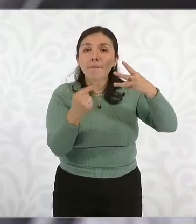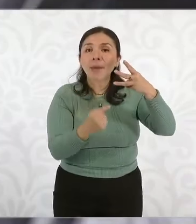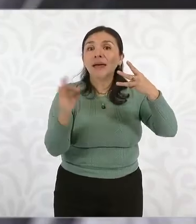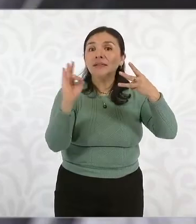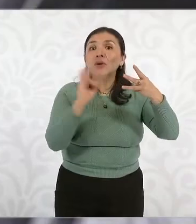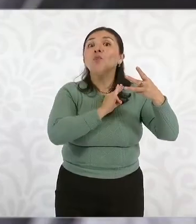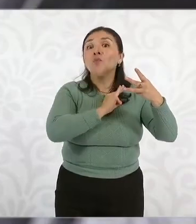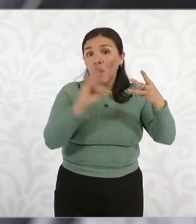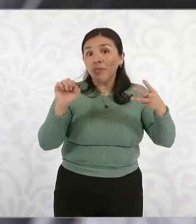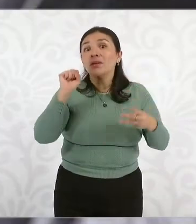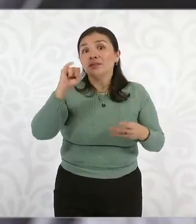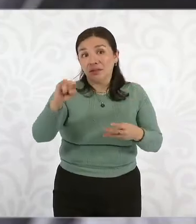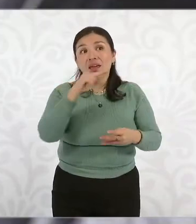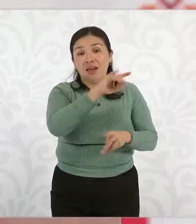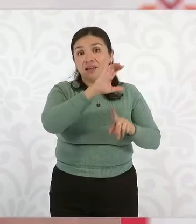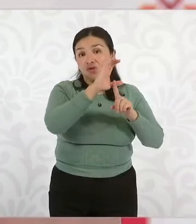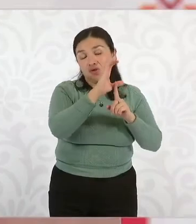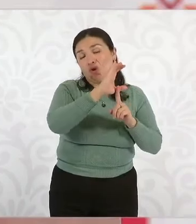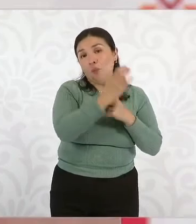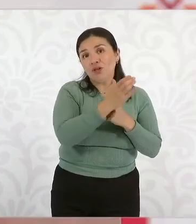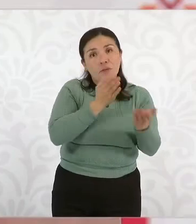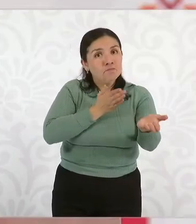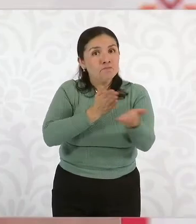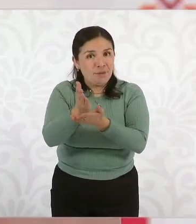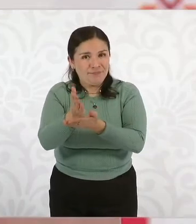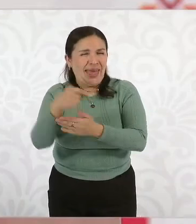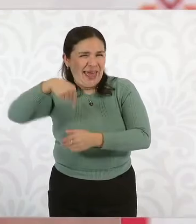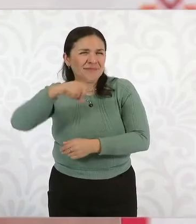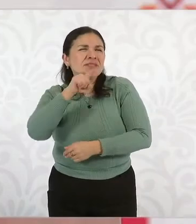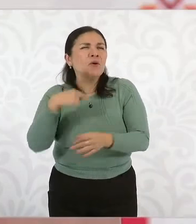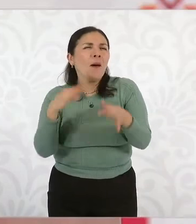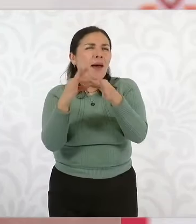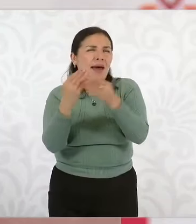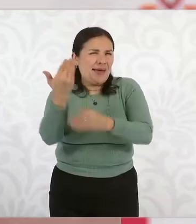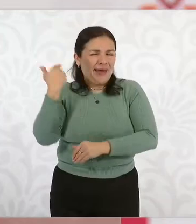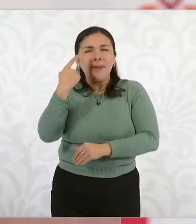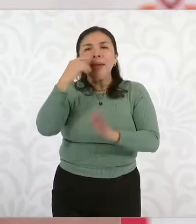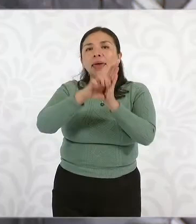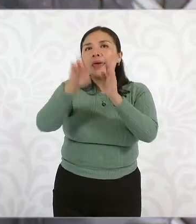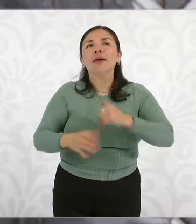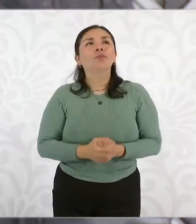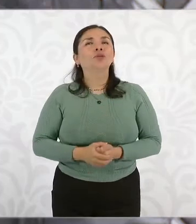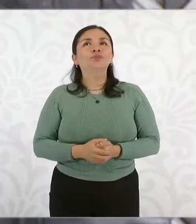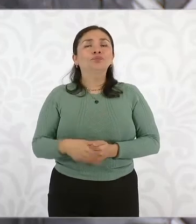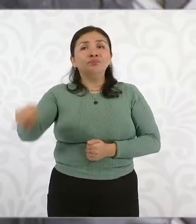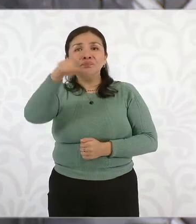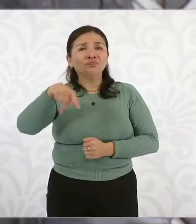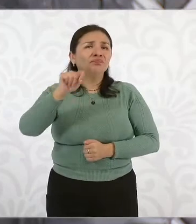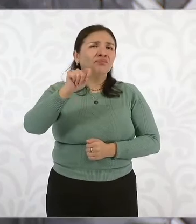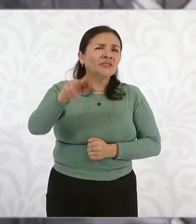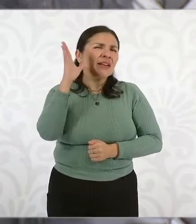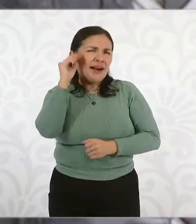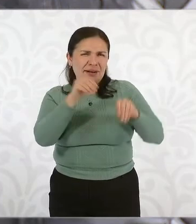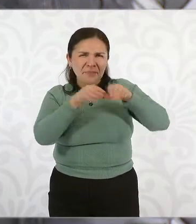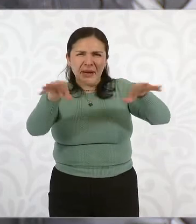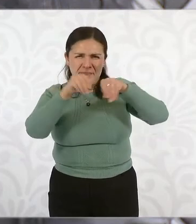puede intervenir la comisión, que ya en este espacio hemos comentado. Por ejemplo, si los medios de comunicación